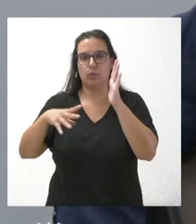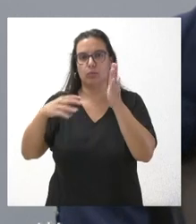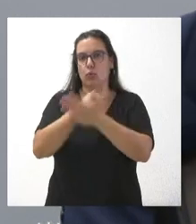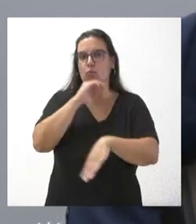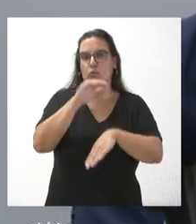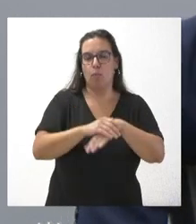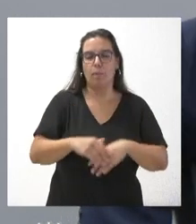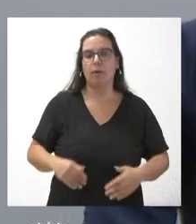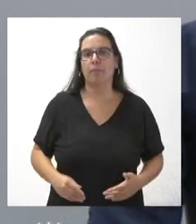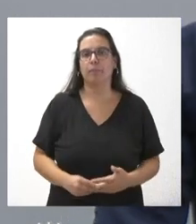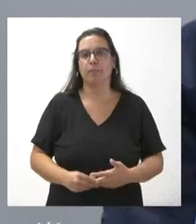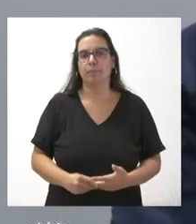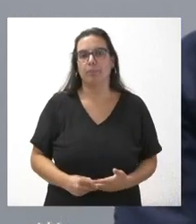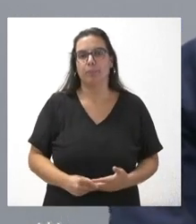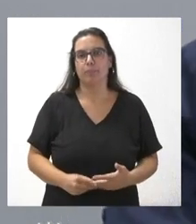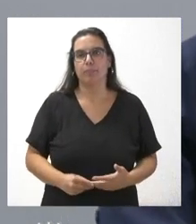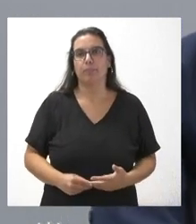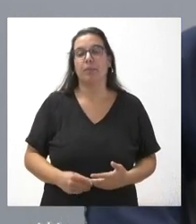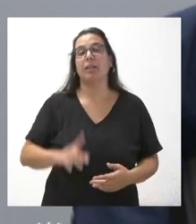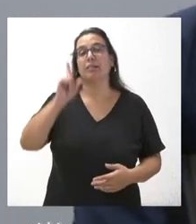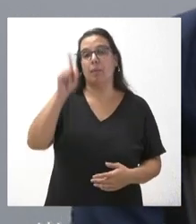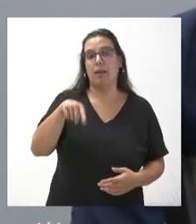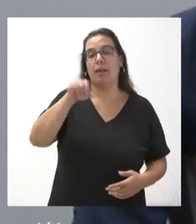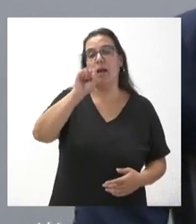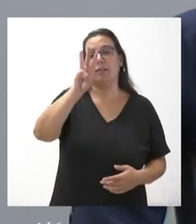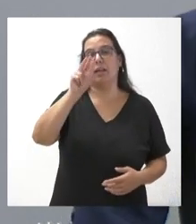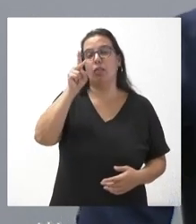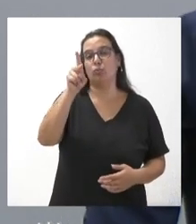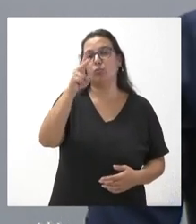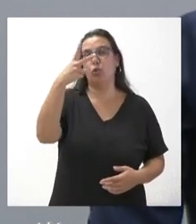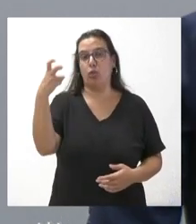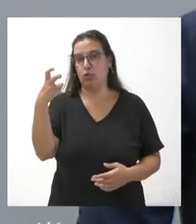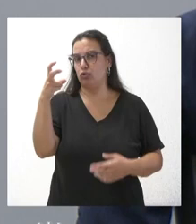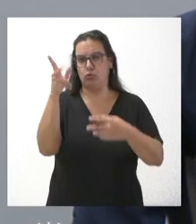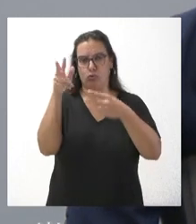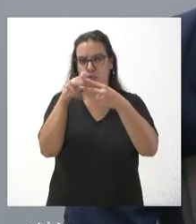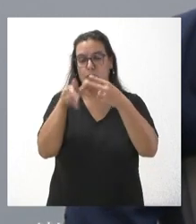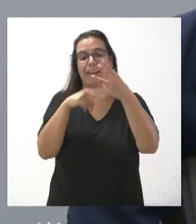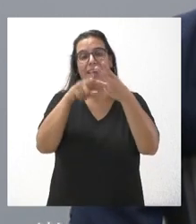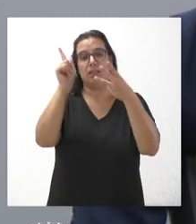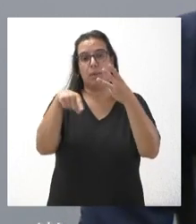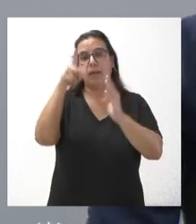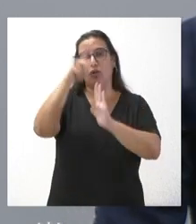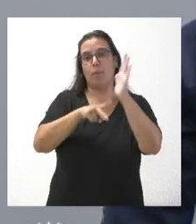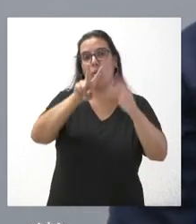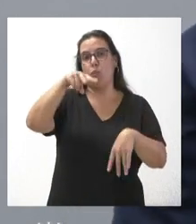EN 1846-2 2.2001 más la A3 2.200, y cumple con la norma